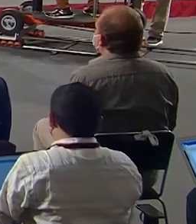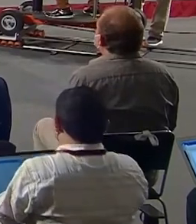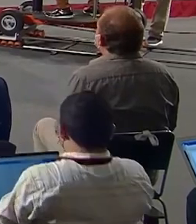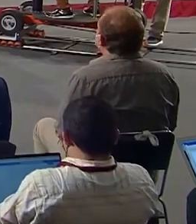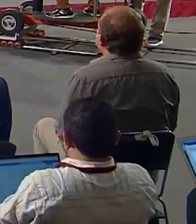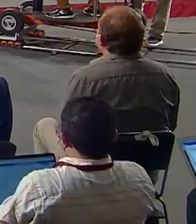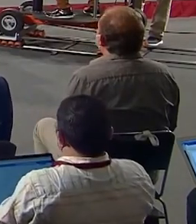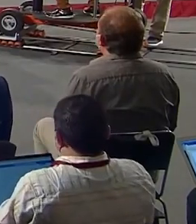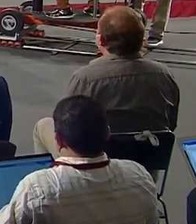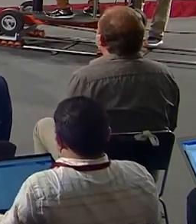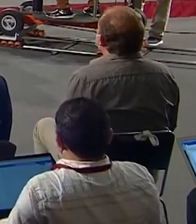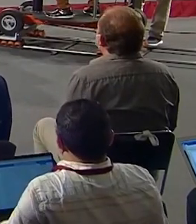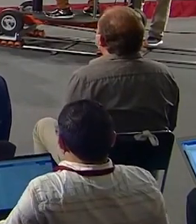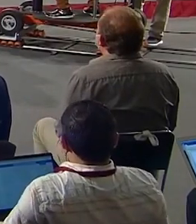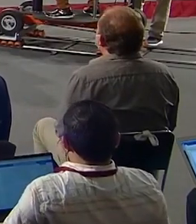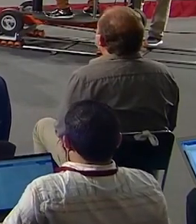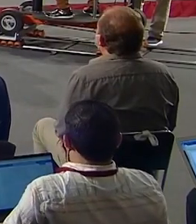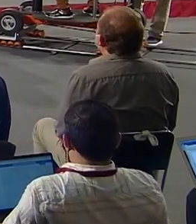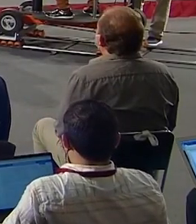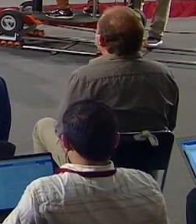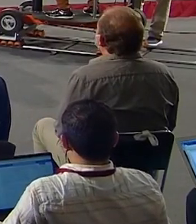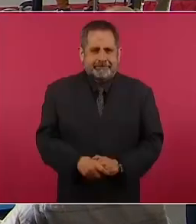A ver si lo puedes, man.